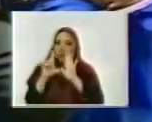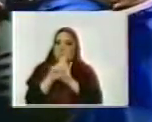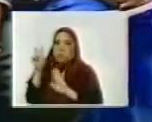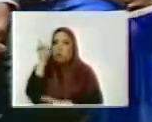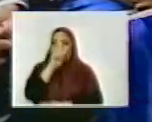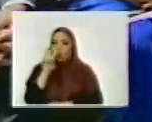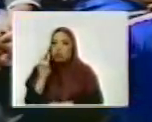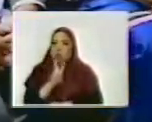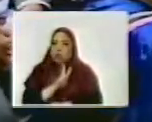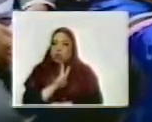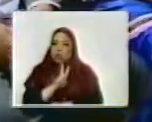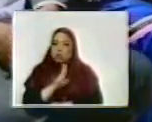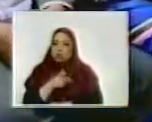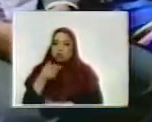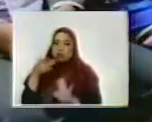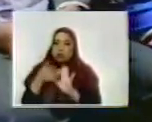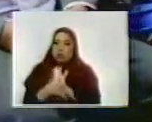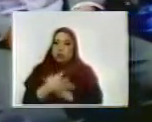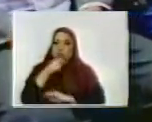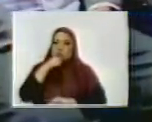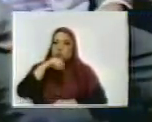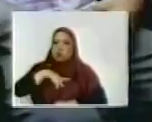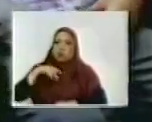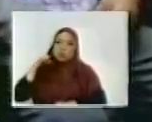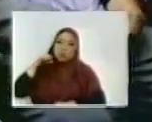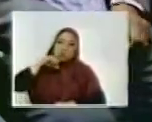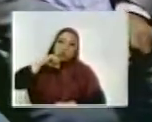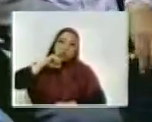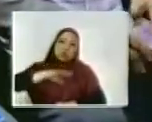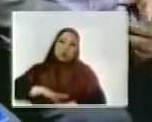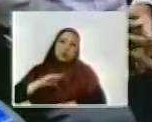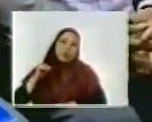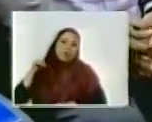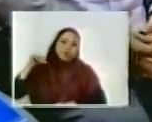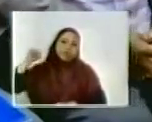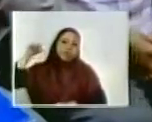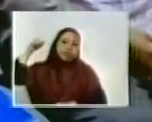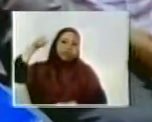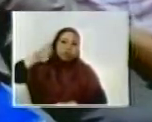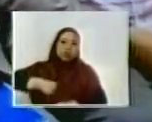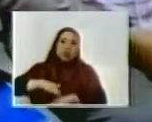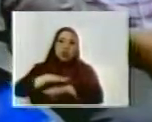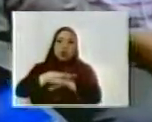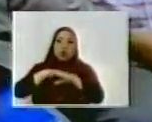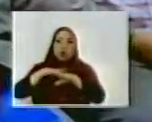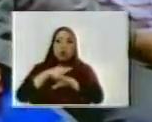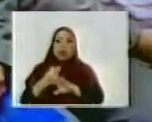venezolano en el largo periodo histórico de la Cuarta República,